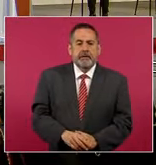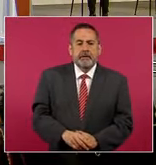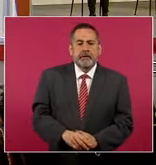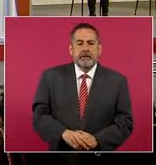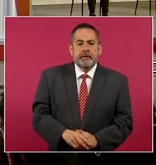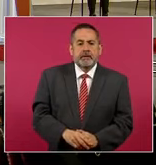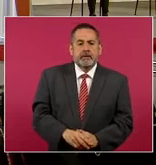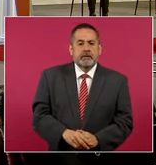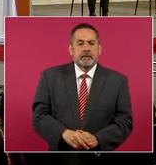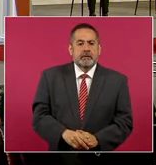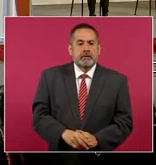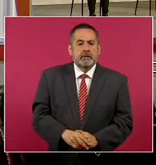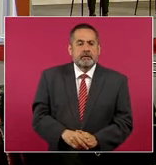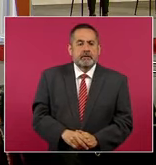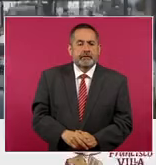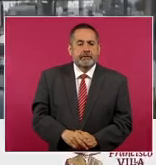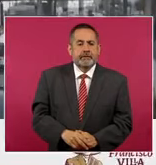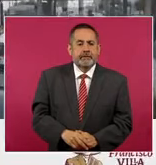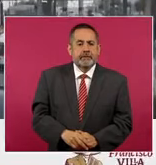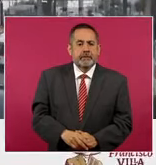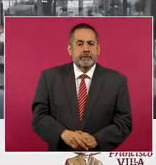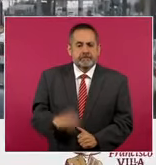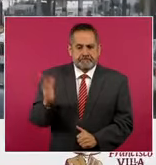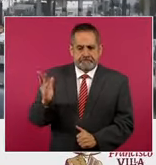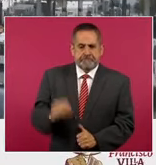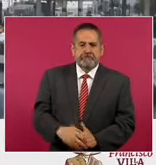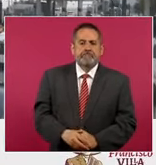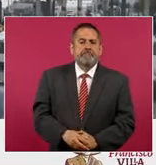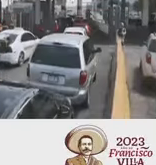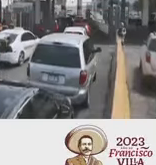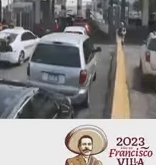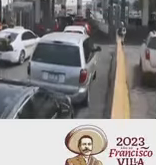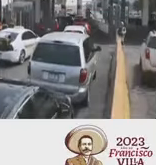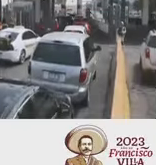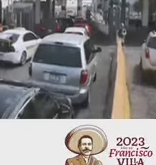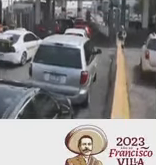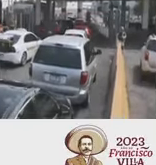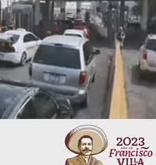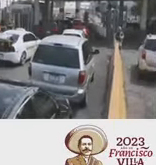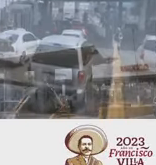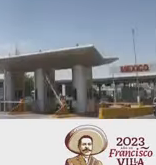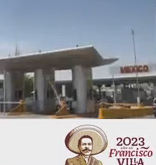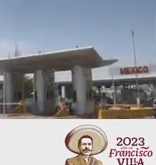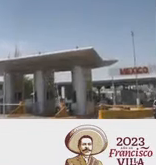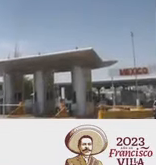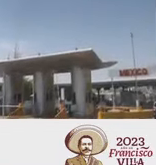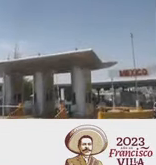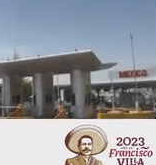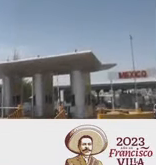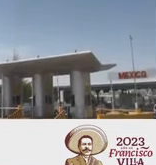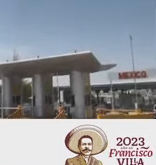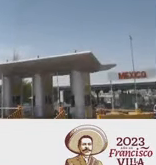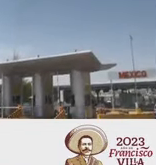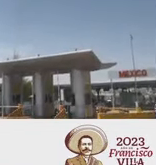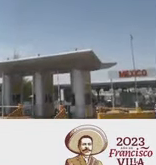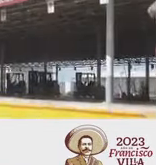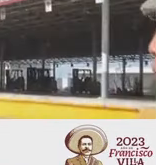En cuanto a las nuevas unidades que se crearon en la Guardia, nuevos